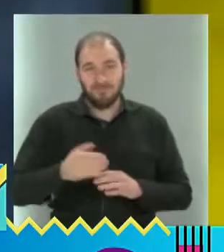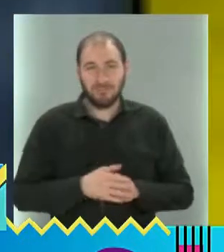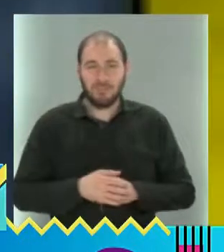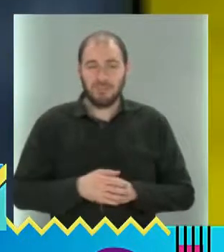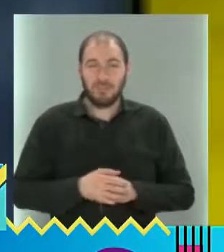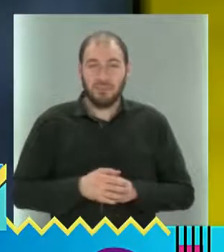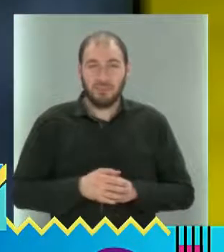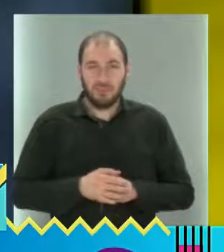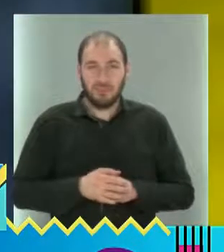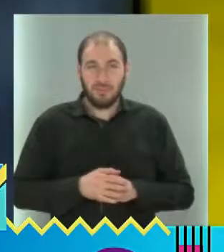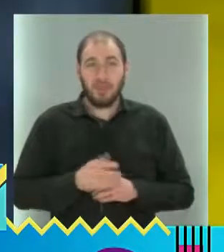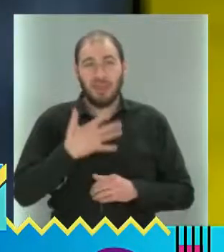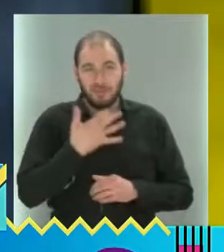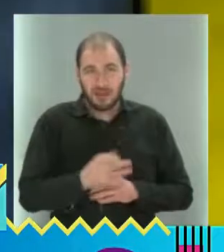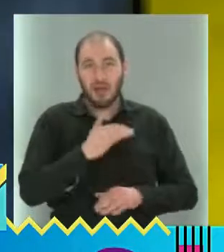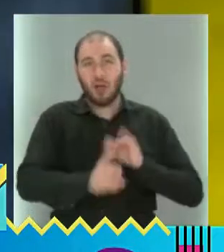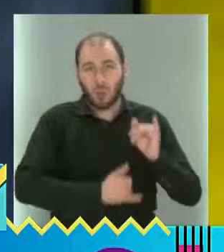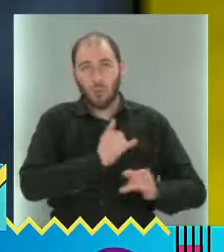es ir sincerando